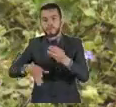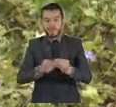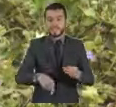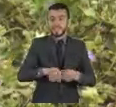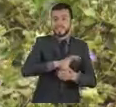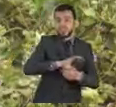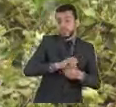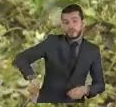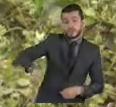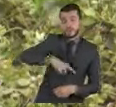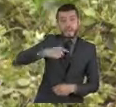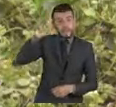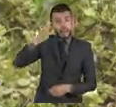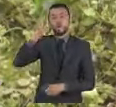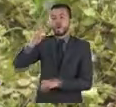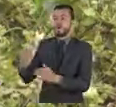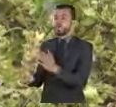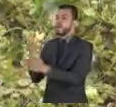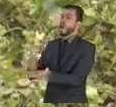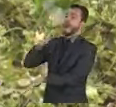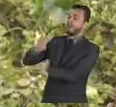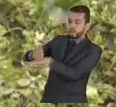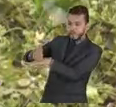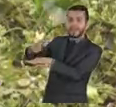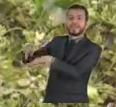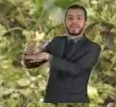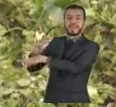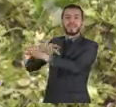una nueva autoridad ambiental porque ya tenemos la CAR.